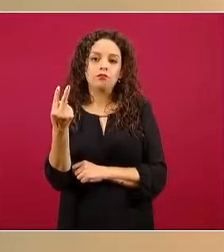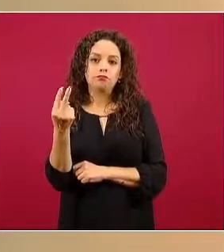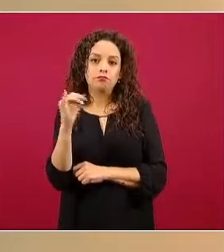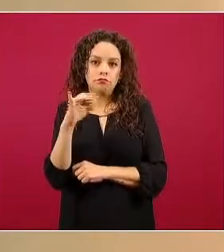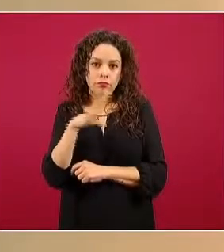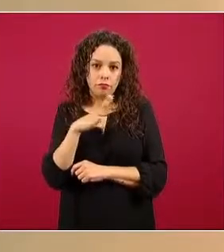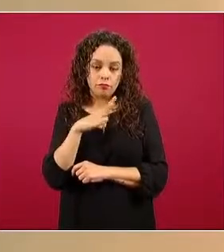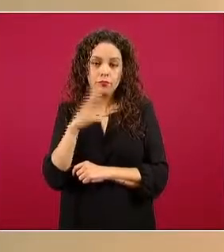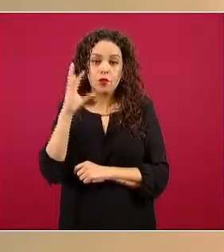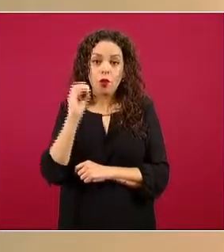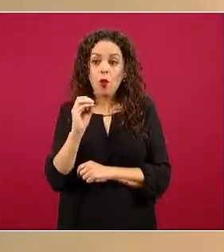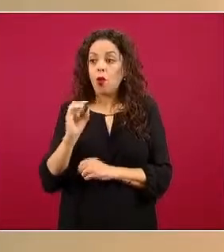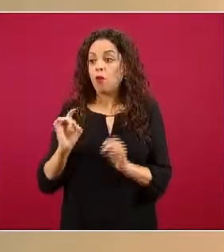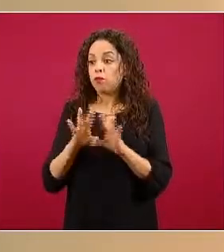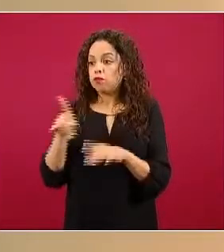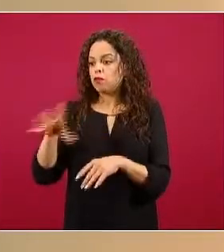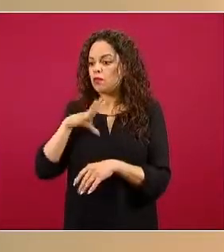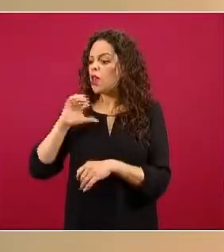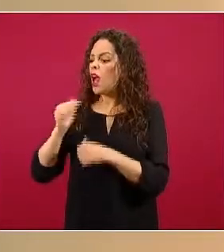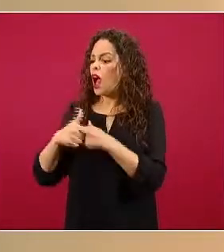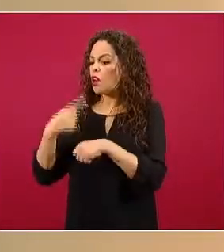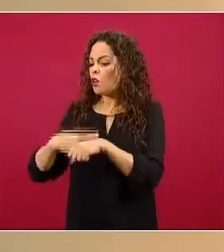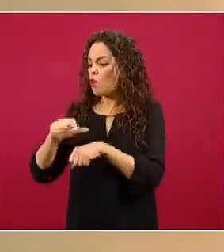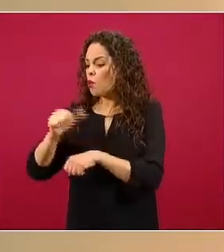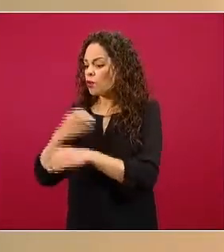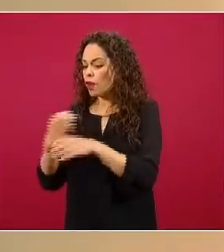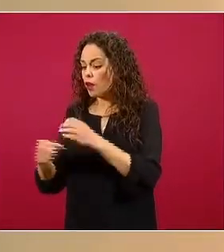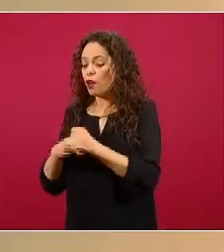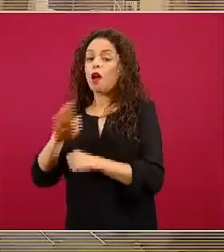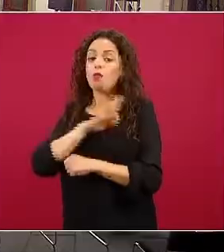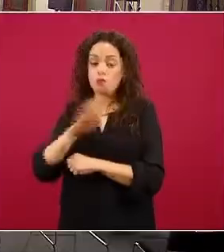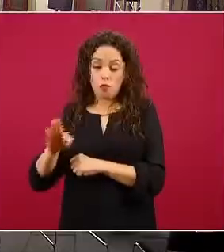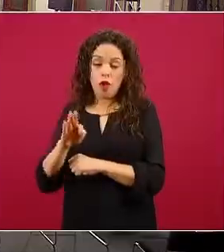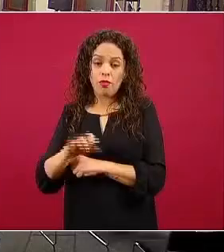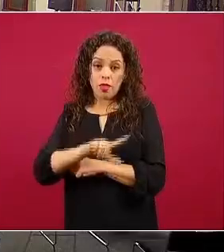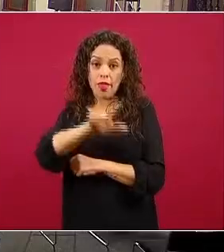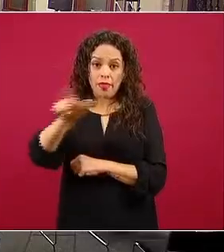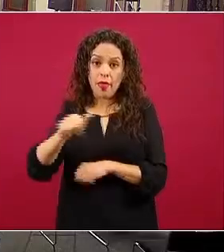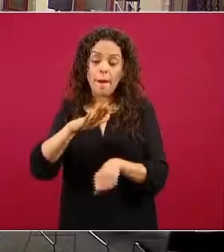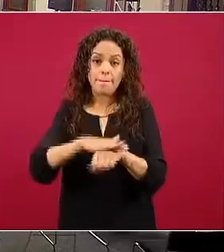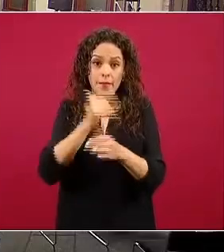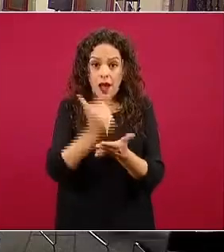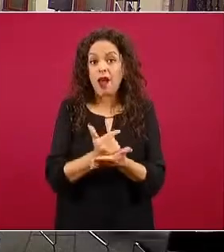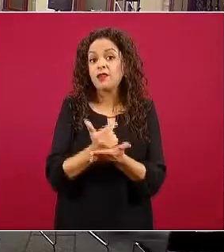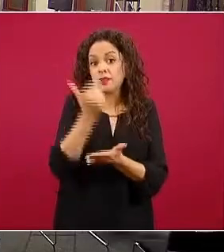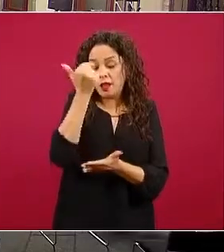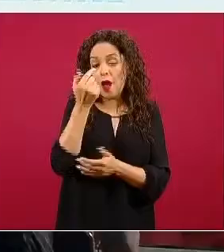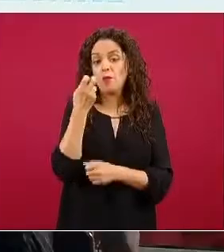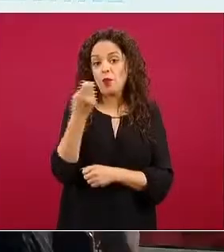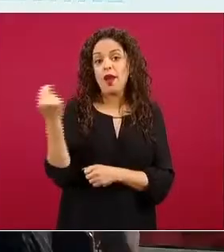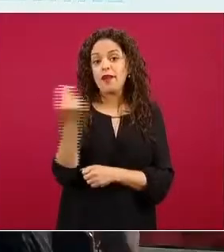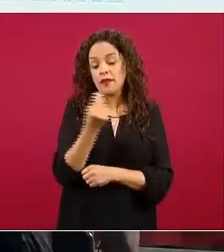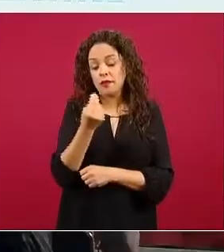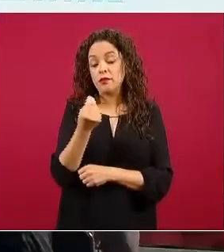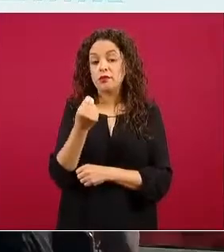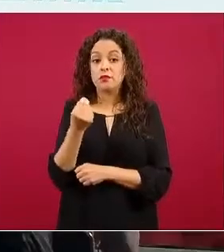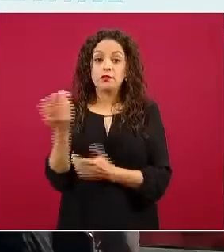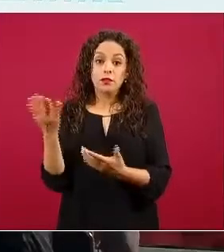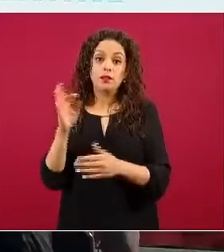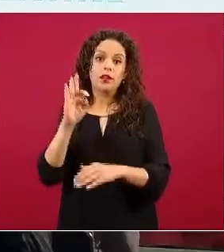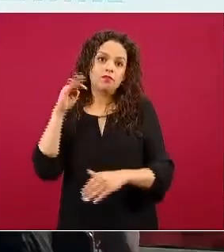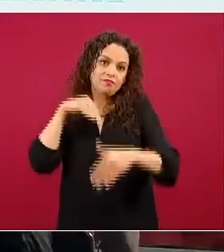algún factor de riesgo se pueden complicar estas personas, requerir de un servicio de hospitalización,